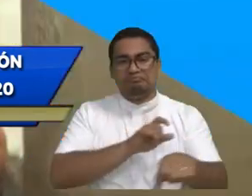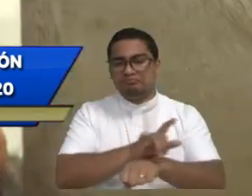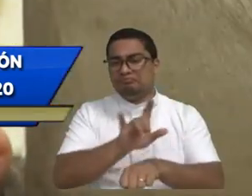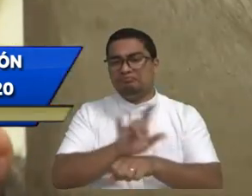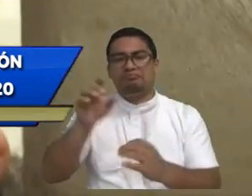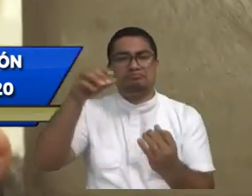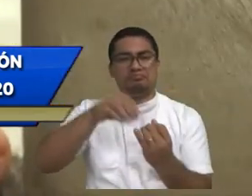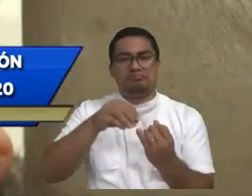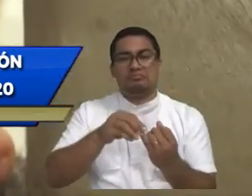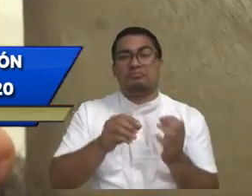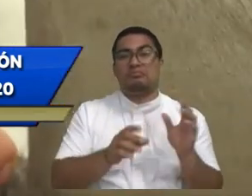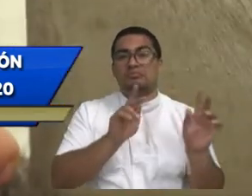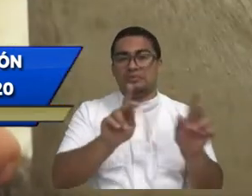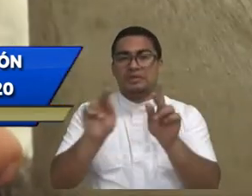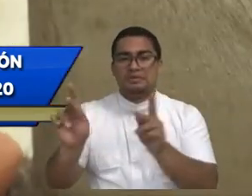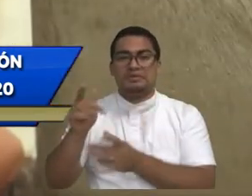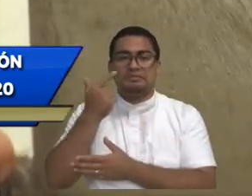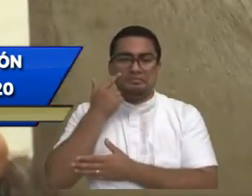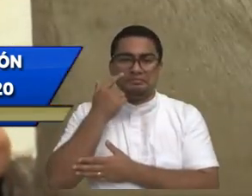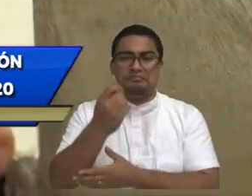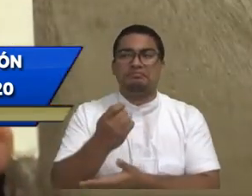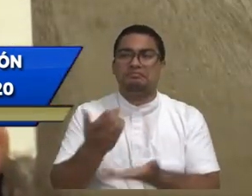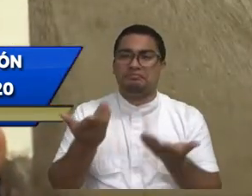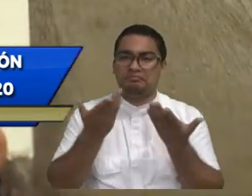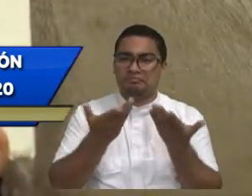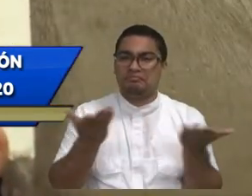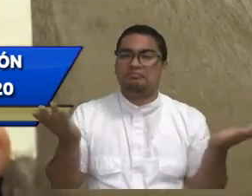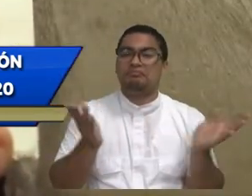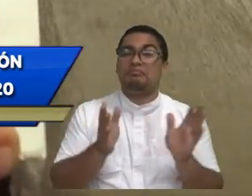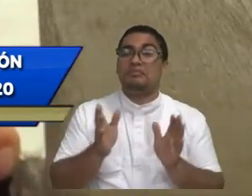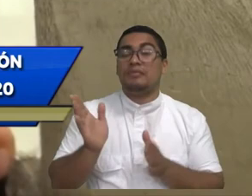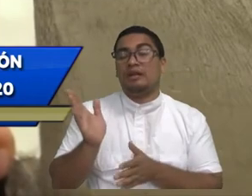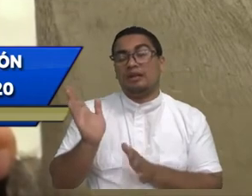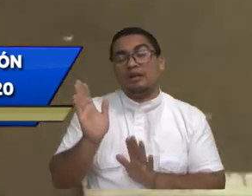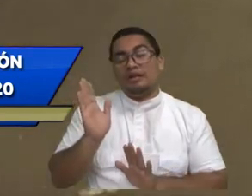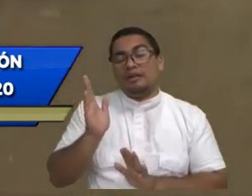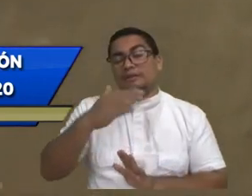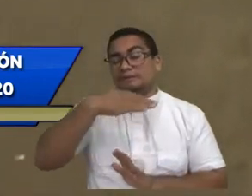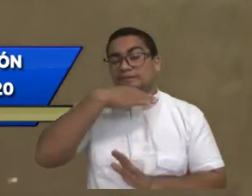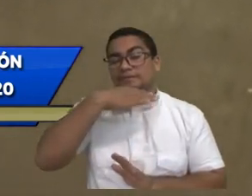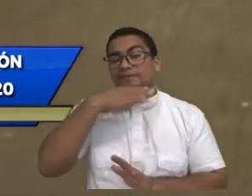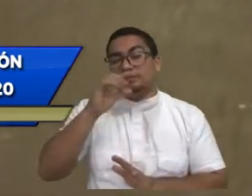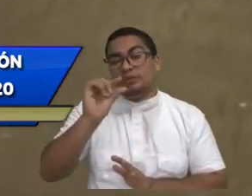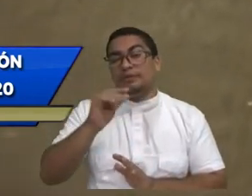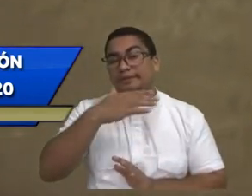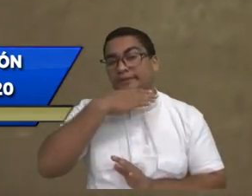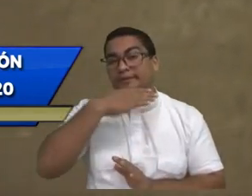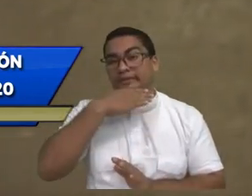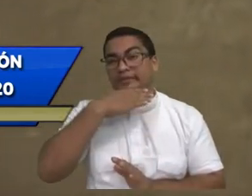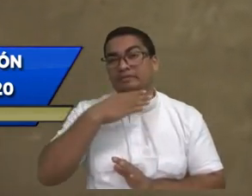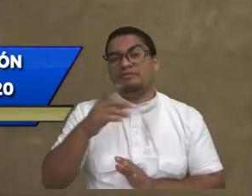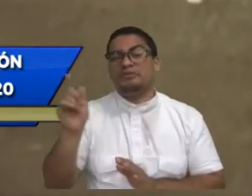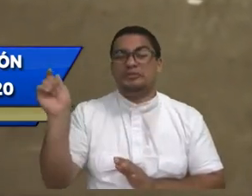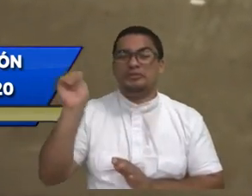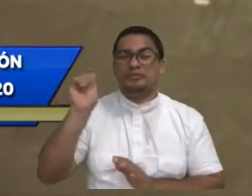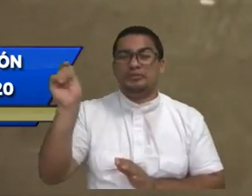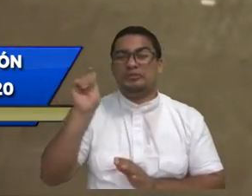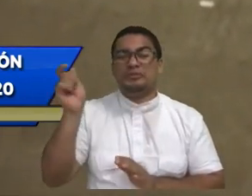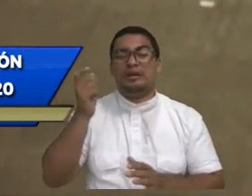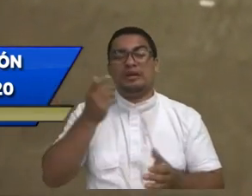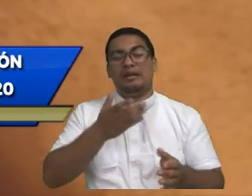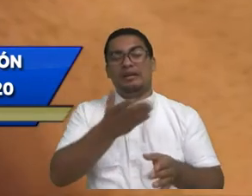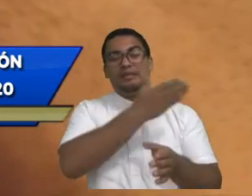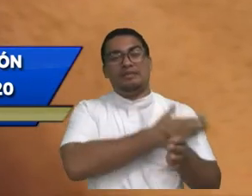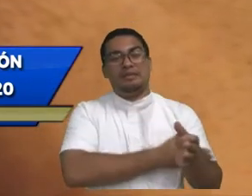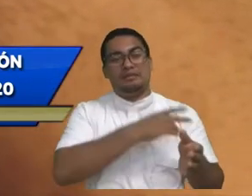que la población conozca es un poco difícil después de tanto tiempo de ese periodo neoliberal